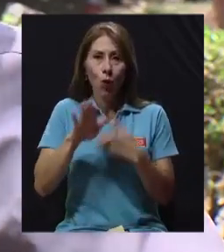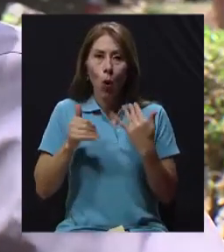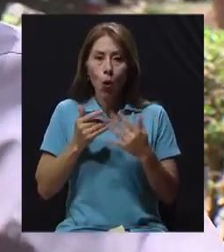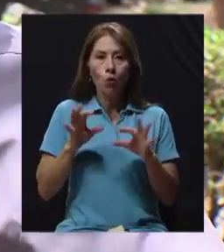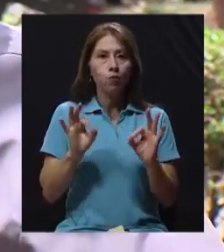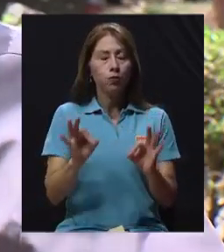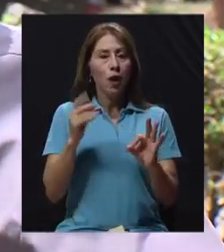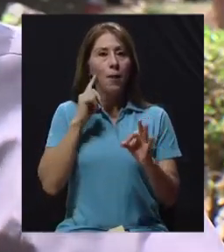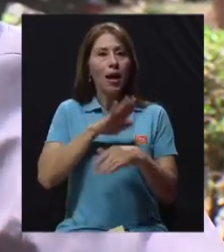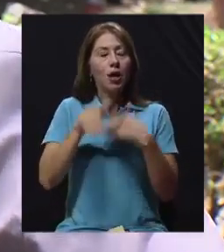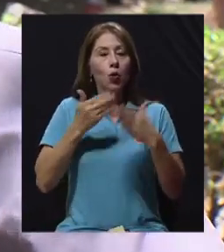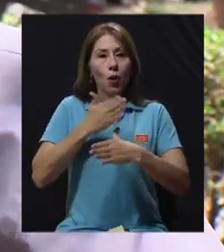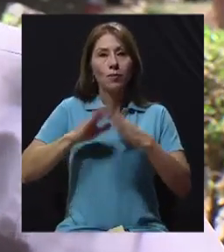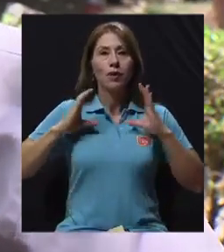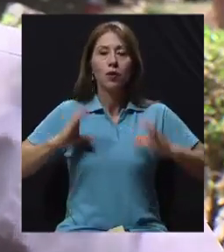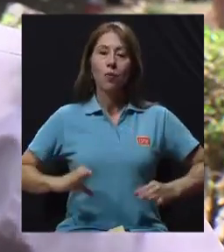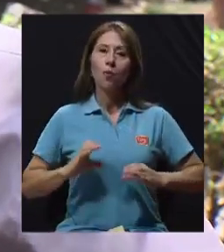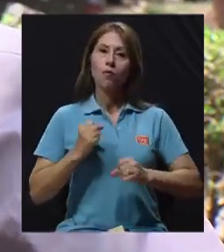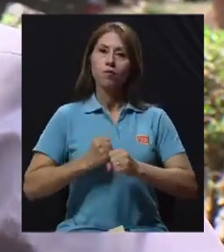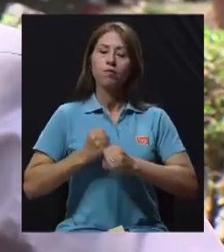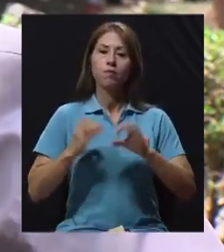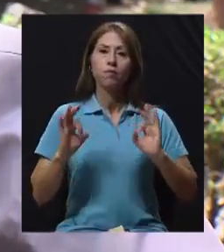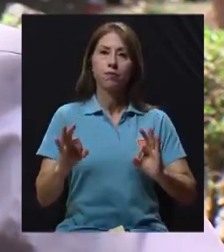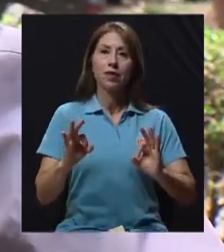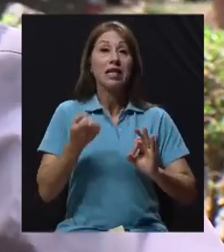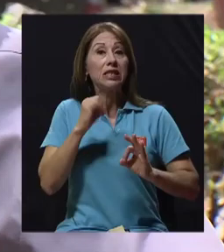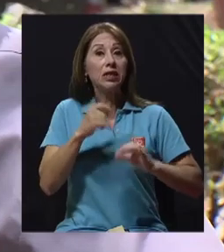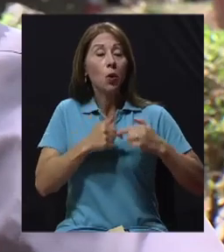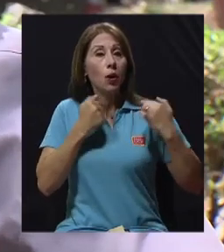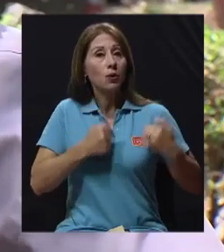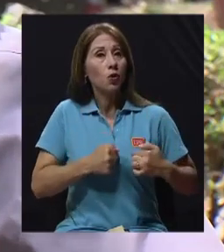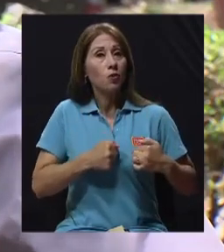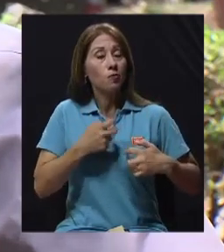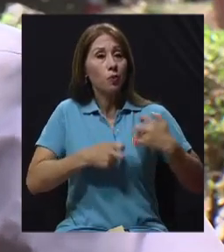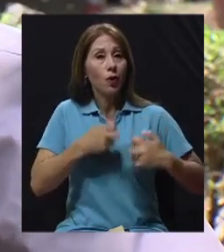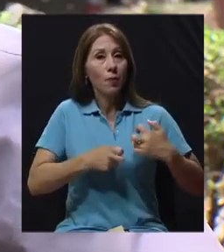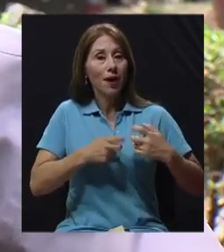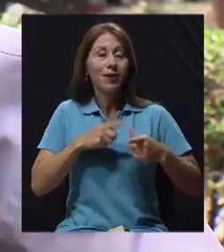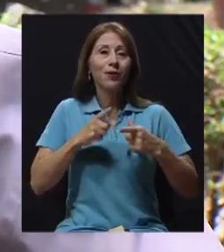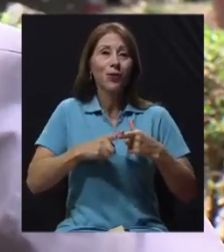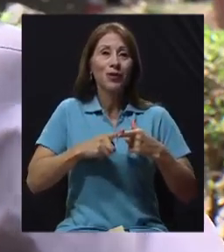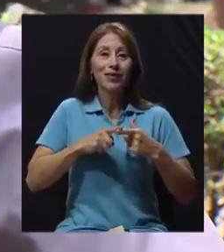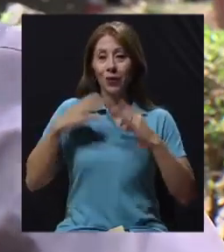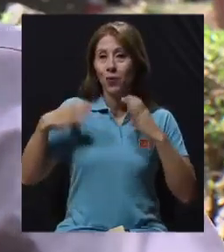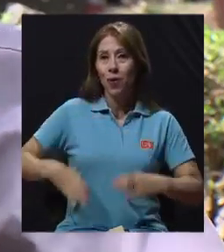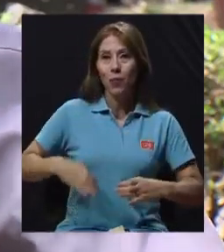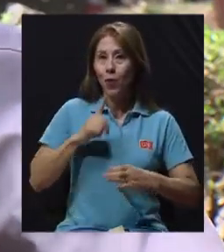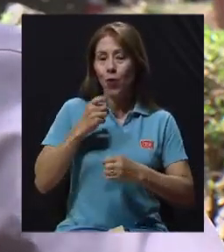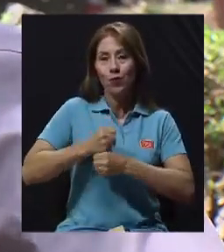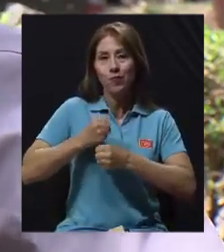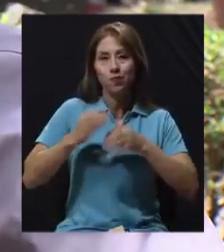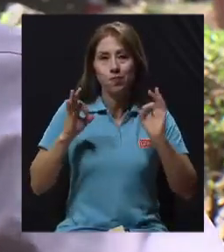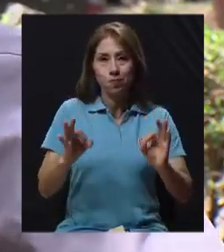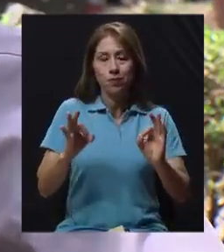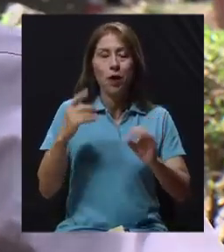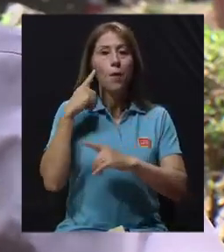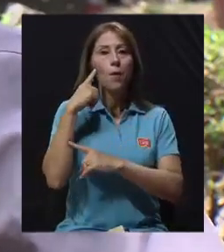para que todos los órganos funcionen. Entonces, un corazón que esté con problemas va a hacer que los demás órganos no funcionen bien, porque la oxigenación